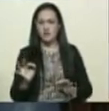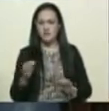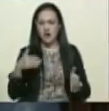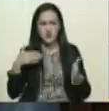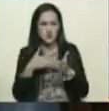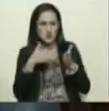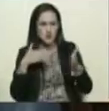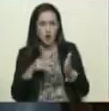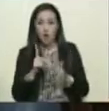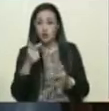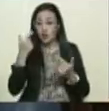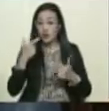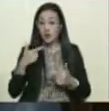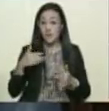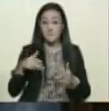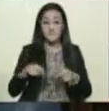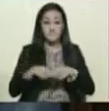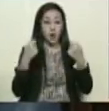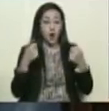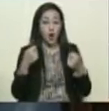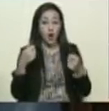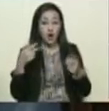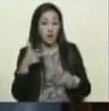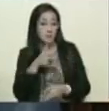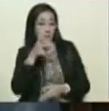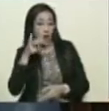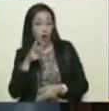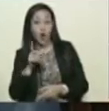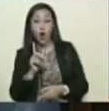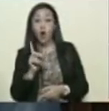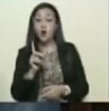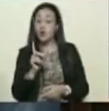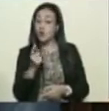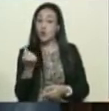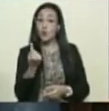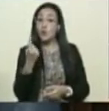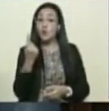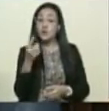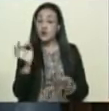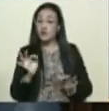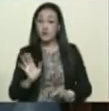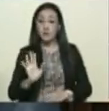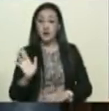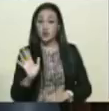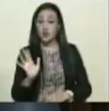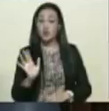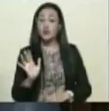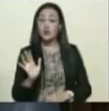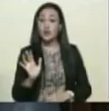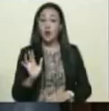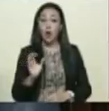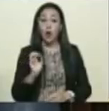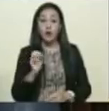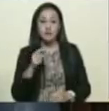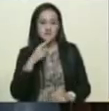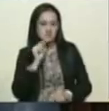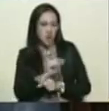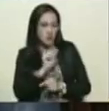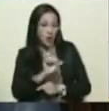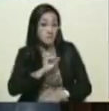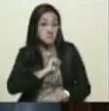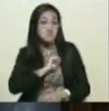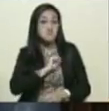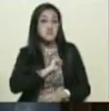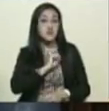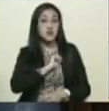atentado físico hacia la persona humana es la obstrucción es la intimidación a través de